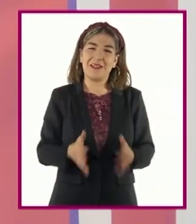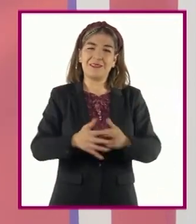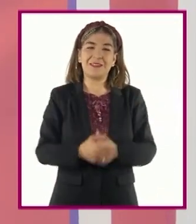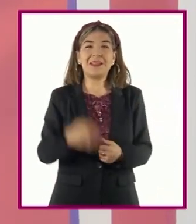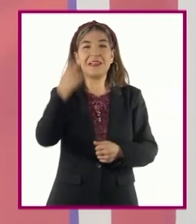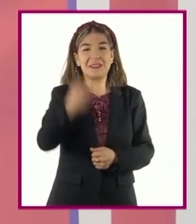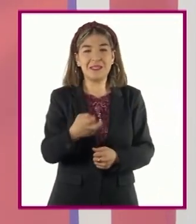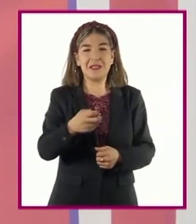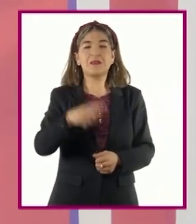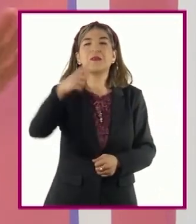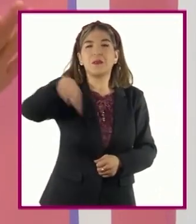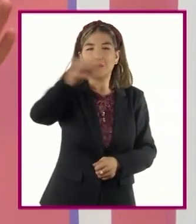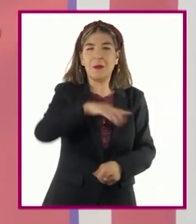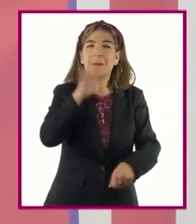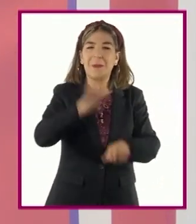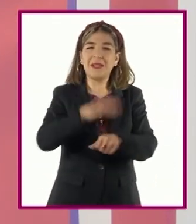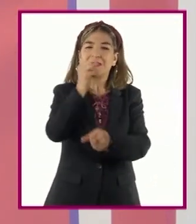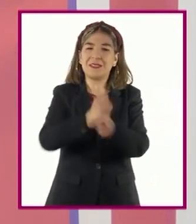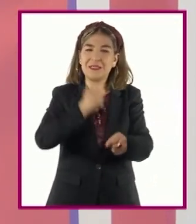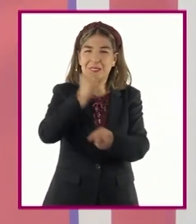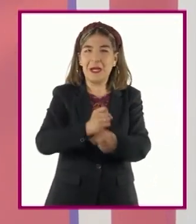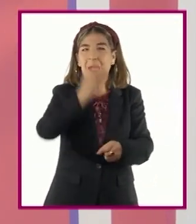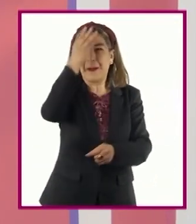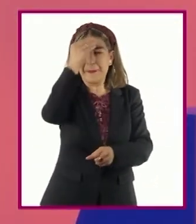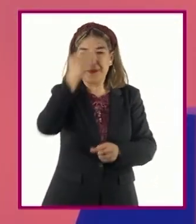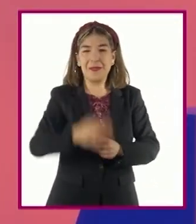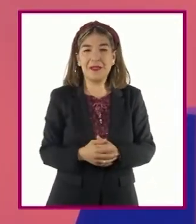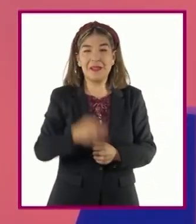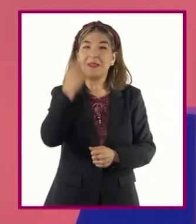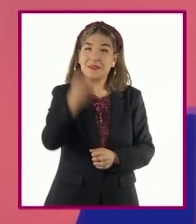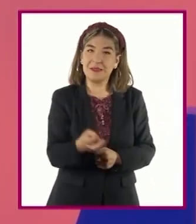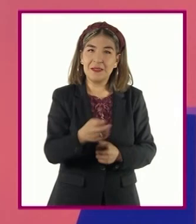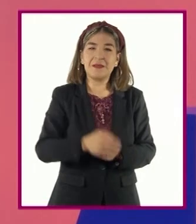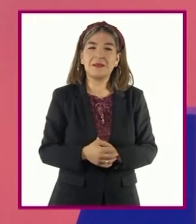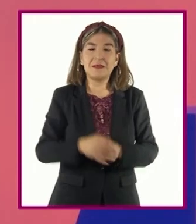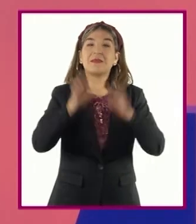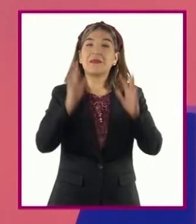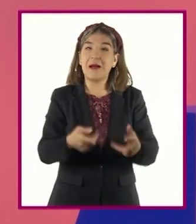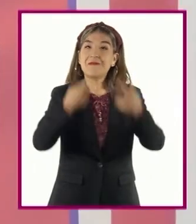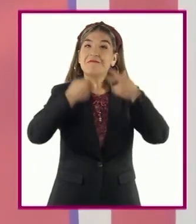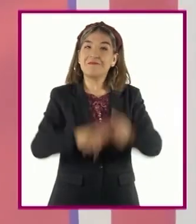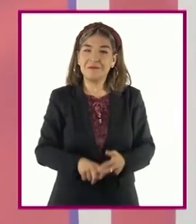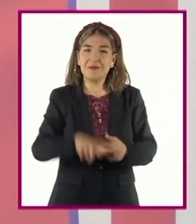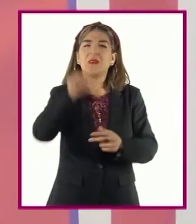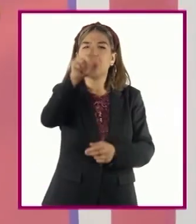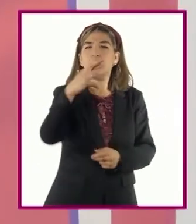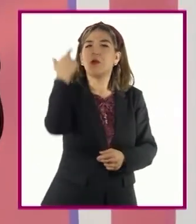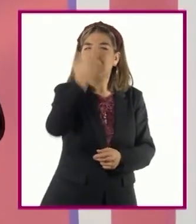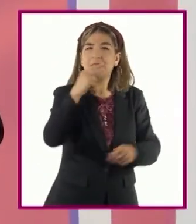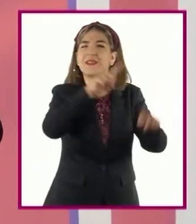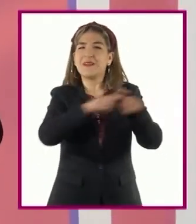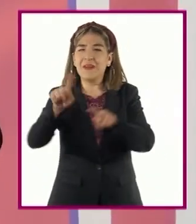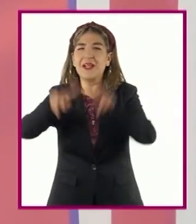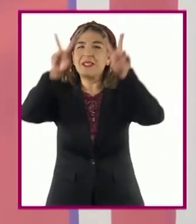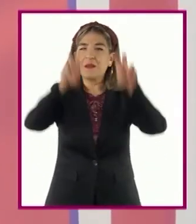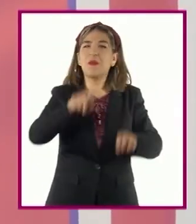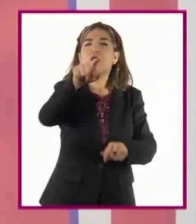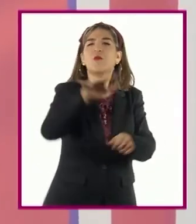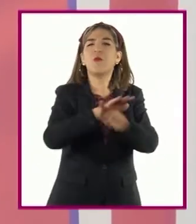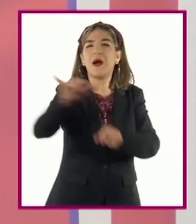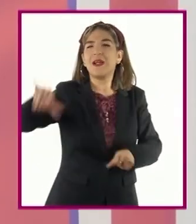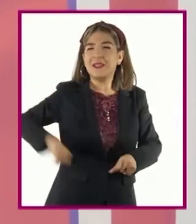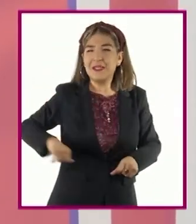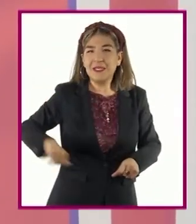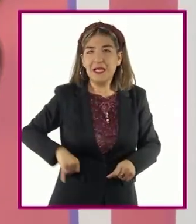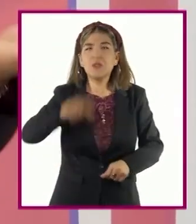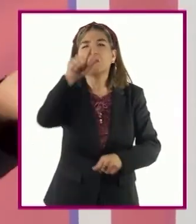momento de poner en práctica los conocimientos adquiridos. Así que manos a la obra y analizar temáticas de su interés,